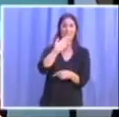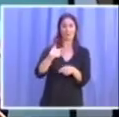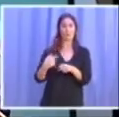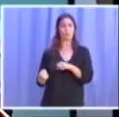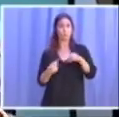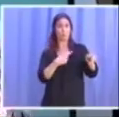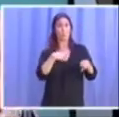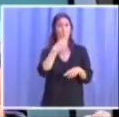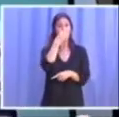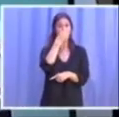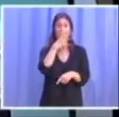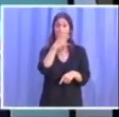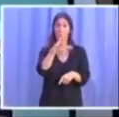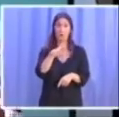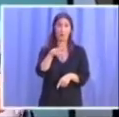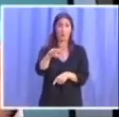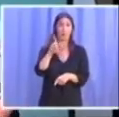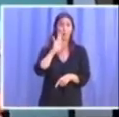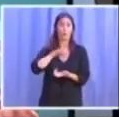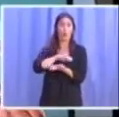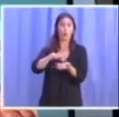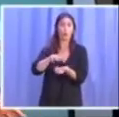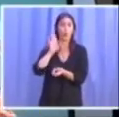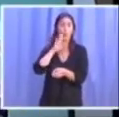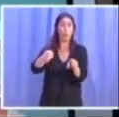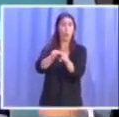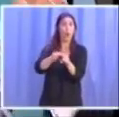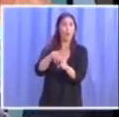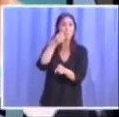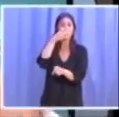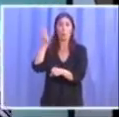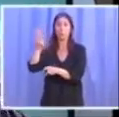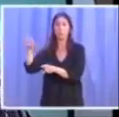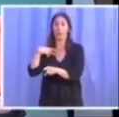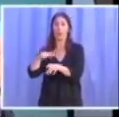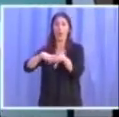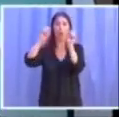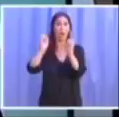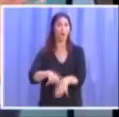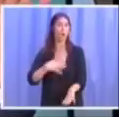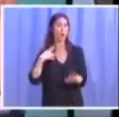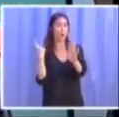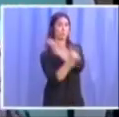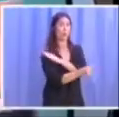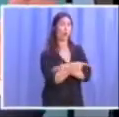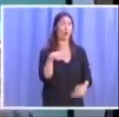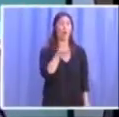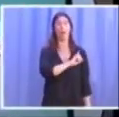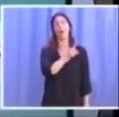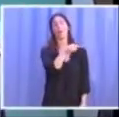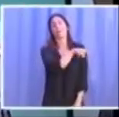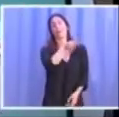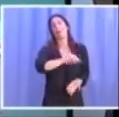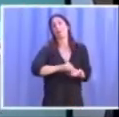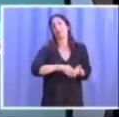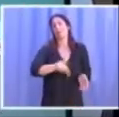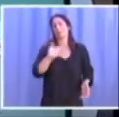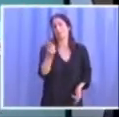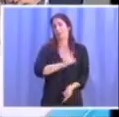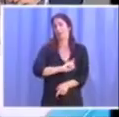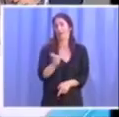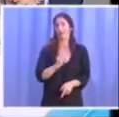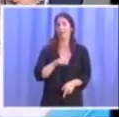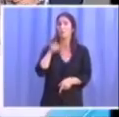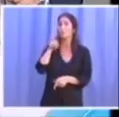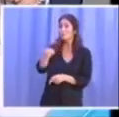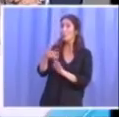PSOE fue porque tenía la misma corrupción que el PP y la misma falta de democracia interna. Se fue porque perdió una elección a secretario general. Usted sabe lo que hace. Dicho esto, está